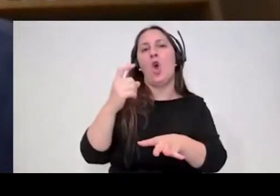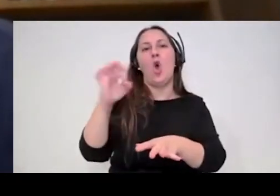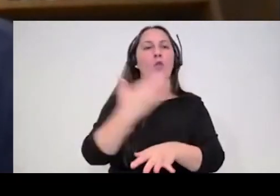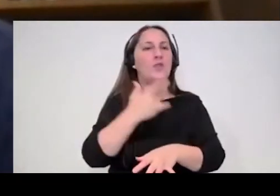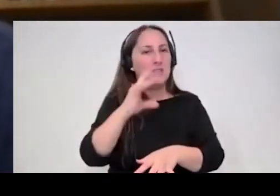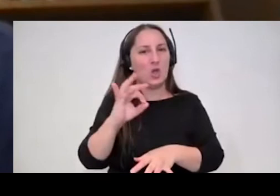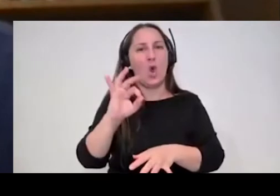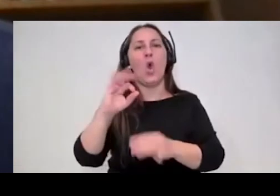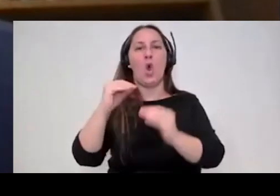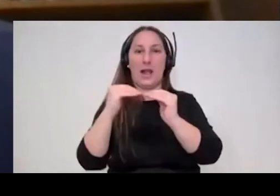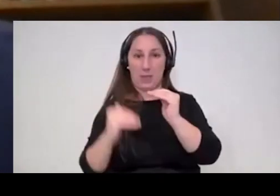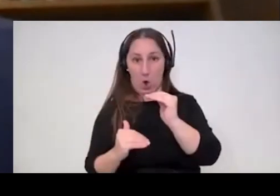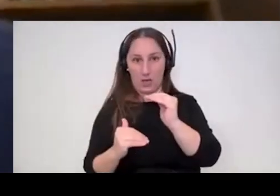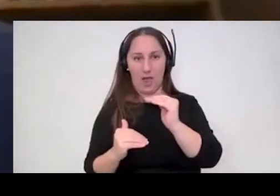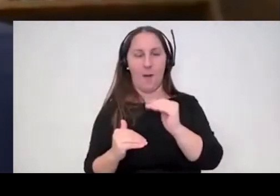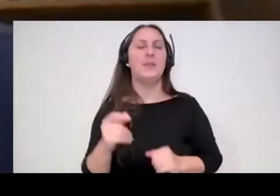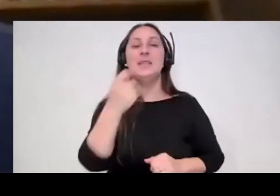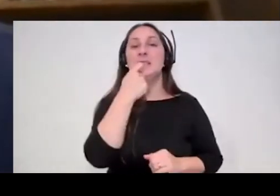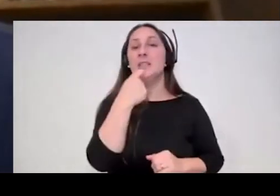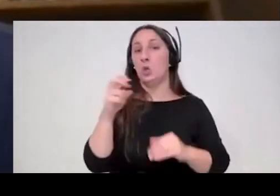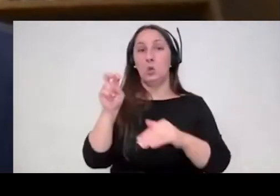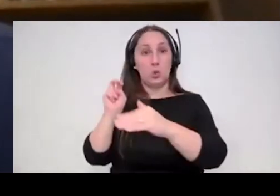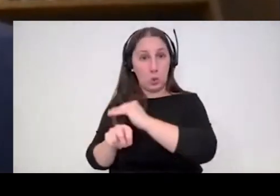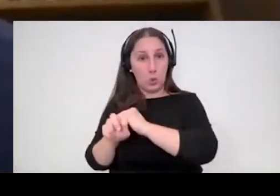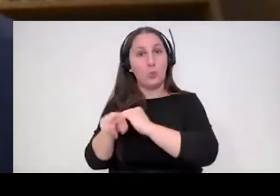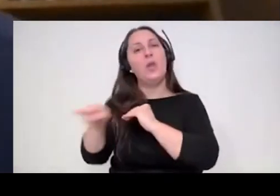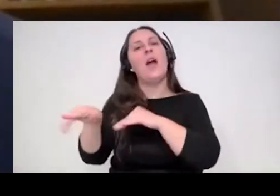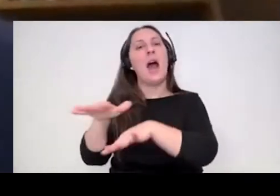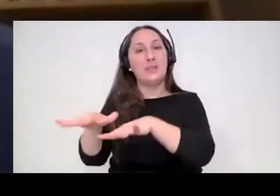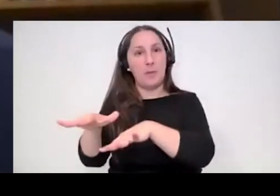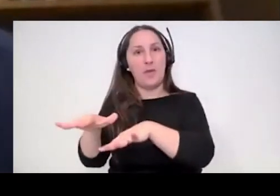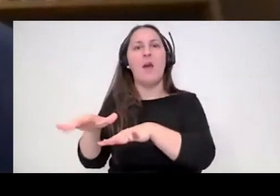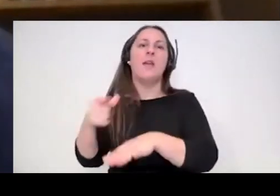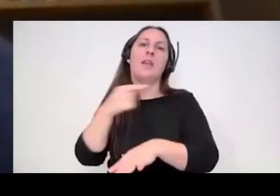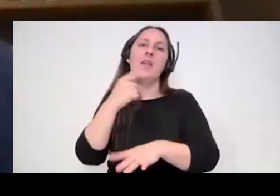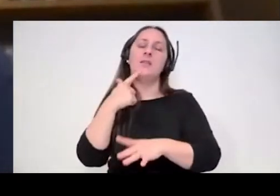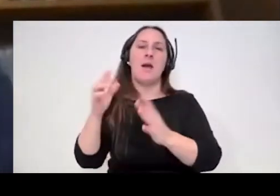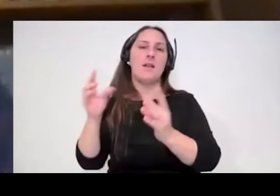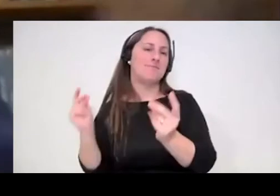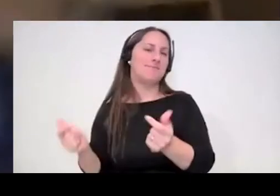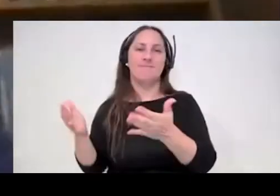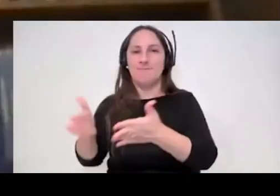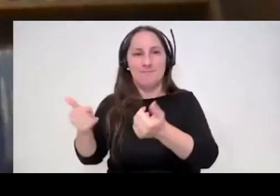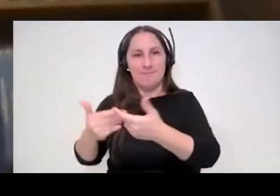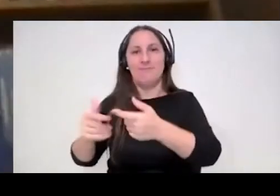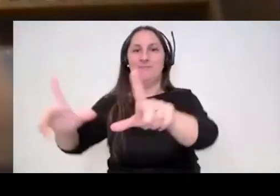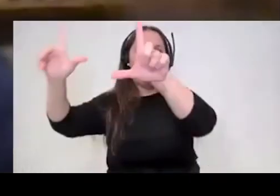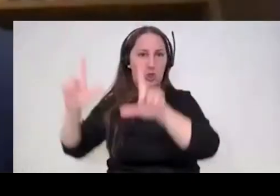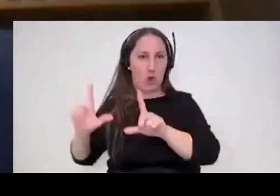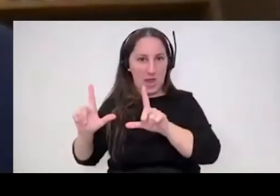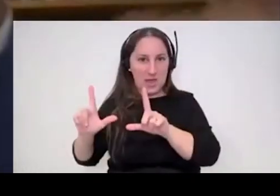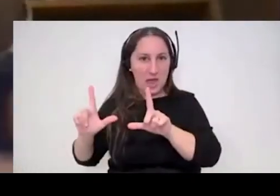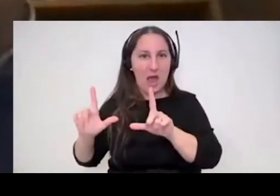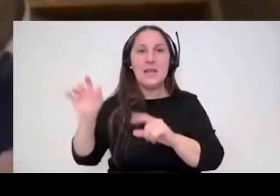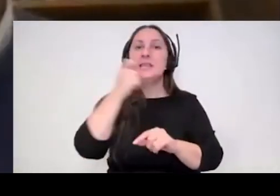definía al subte como una actividad, era mucho más dinámico para la personería, y si lo definía como una empresa,